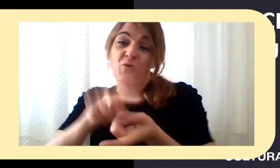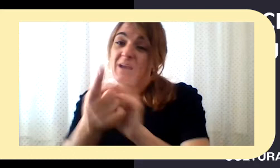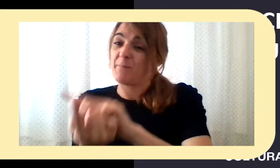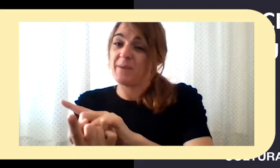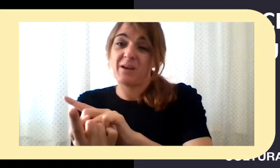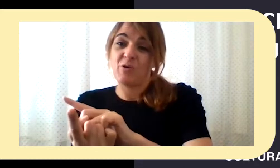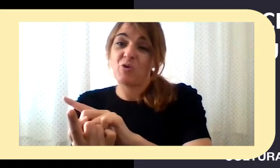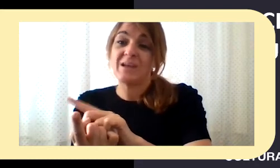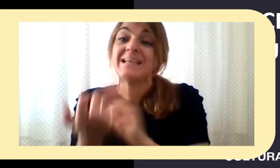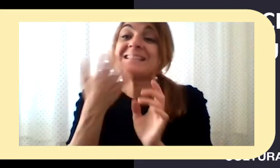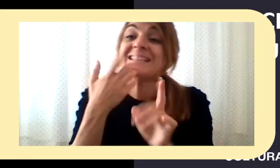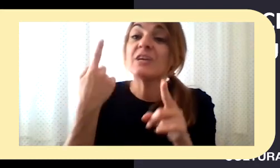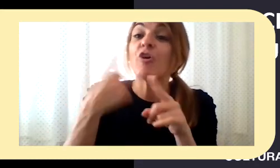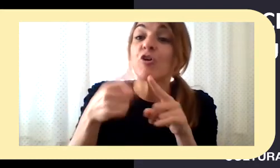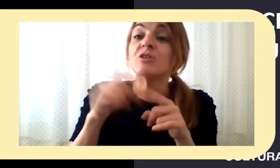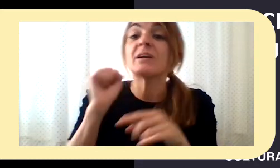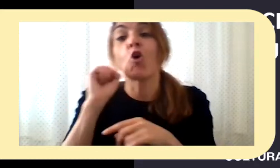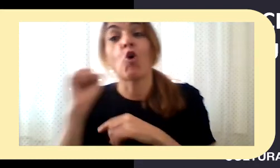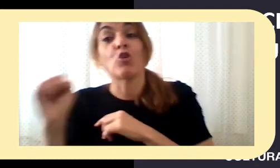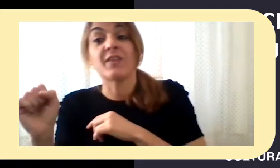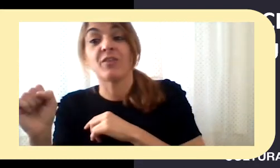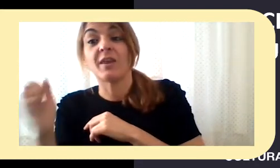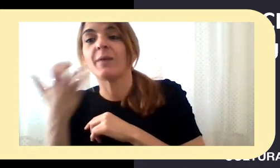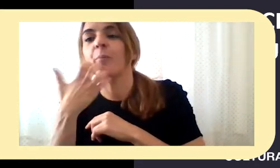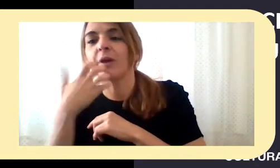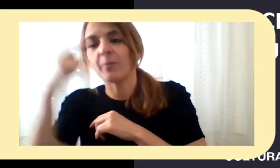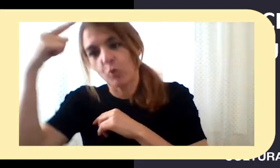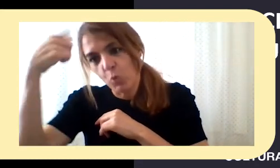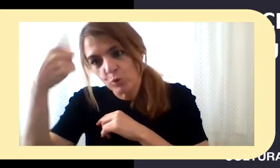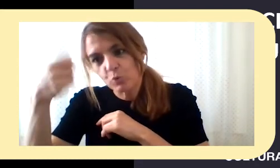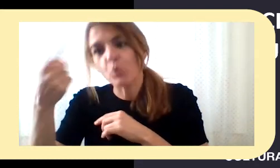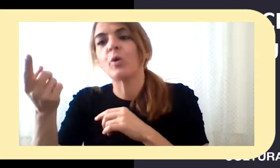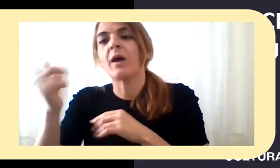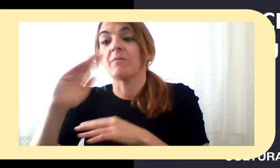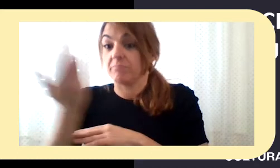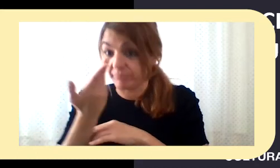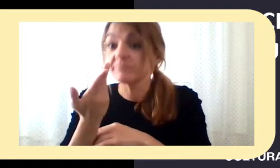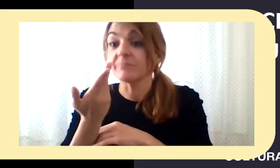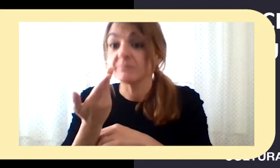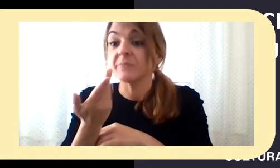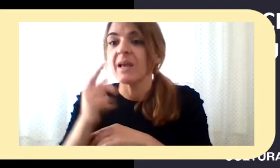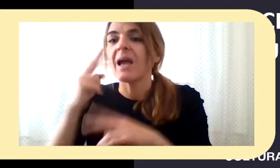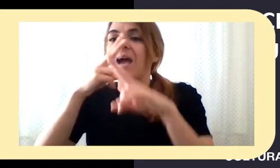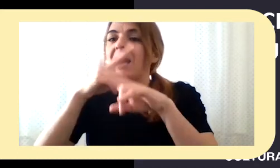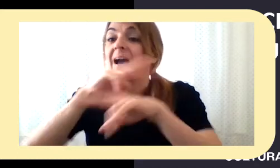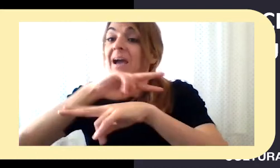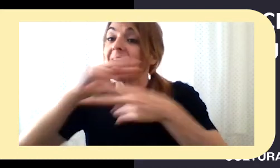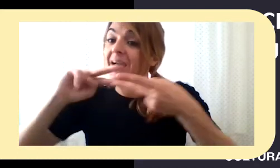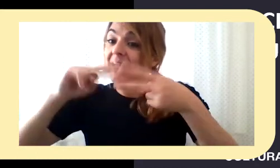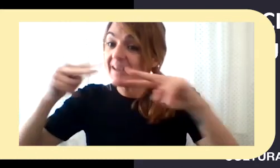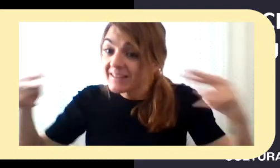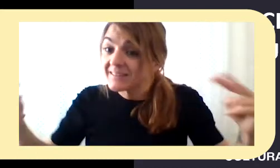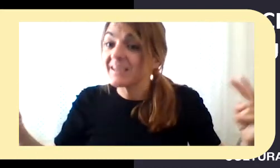que están condicionadas, o sea, la cultura en que estamos inmersos nos condiciona, nuestra genética, nuestra biología,